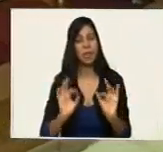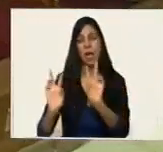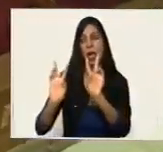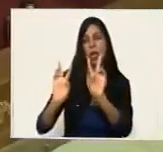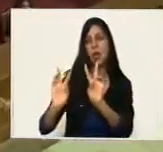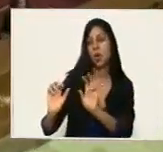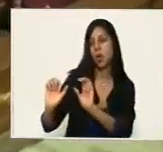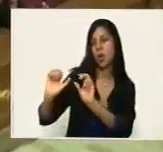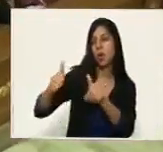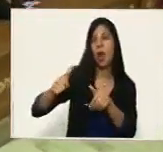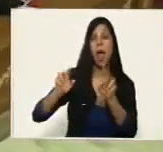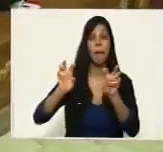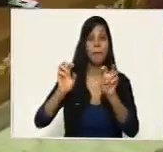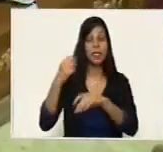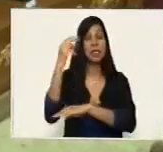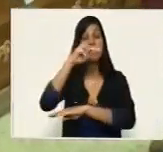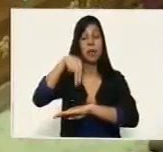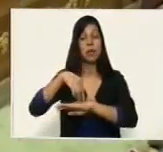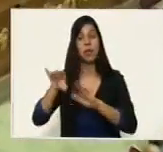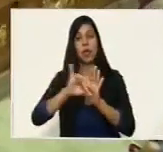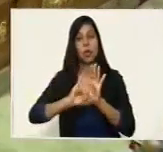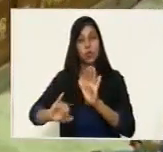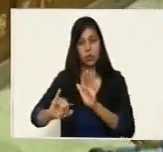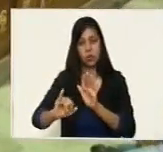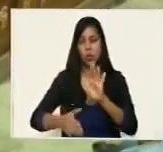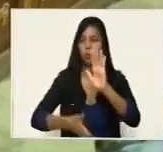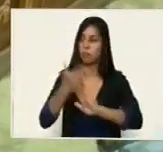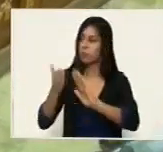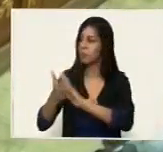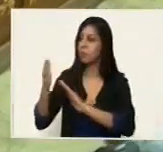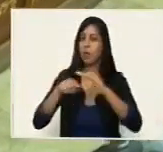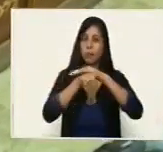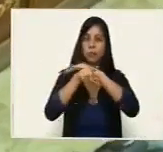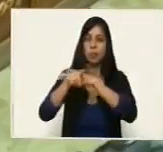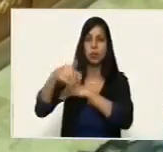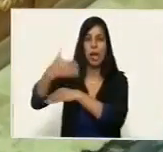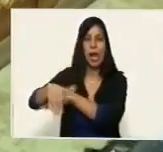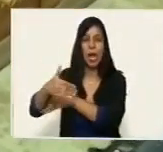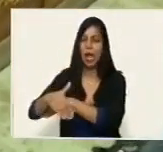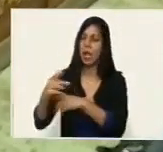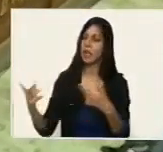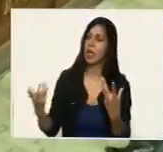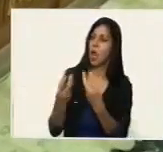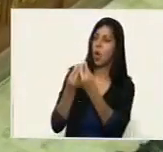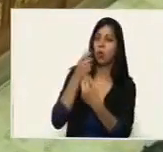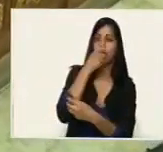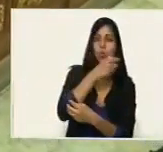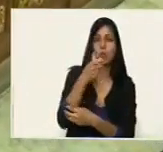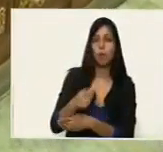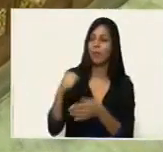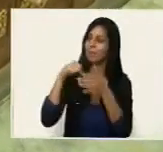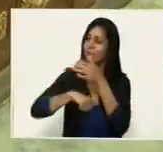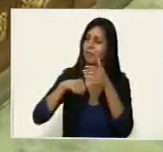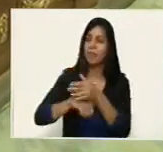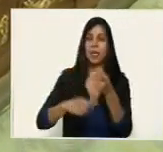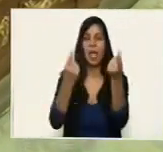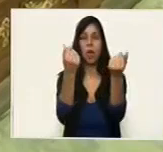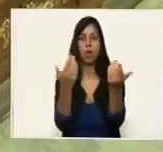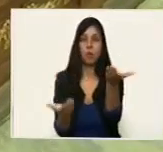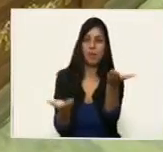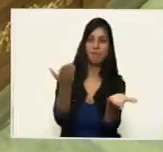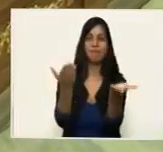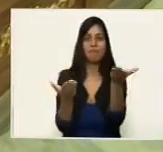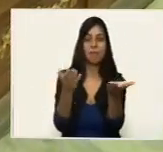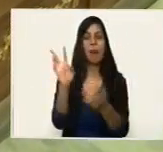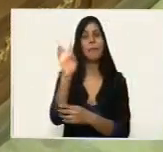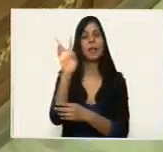comienzo, donde esta Asamblea Nacional Constituyente se vaya a la calle junto al pueblo a dar la batalla, en especial en el campo de la economía, y desarrollar las